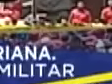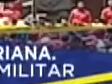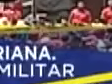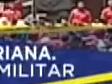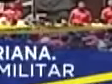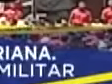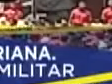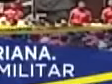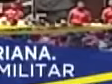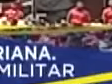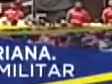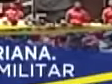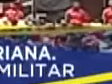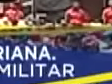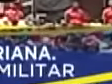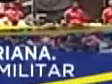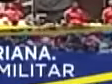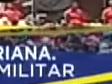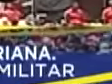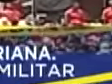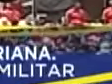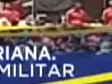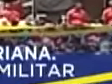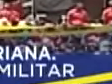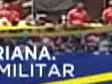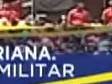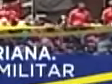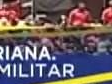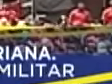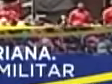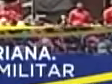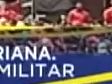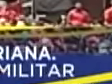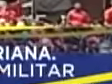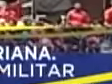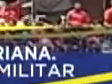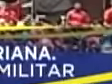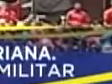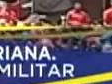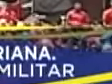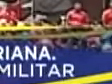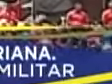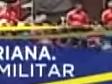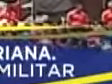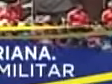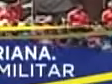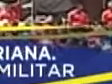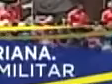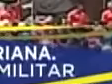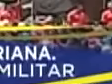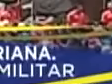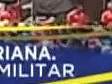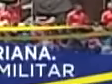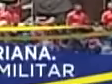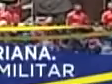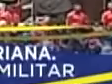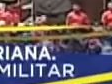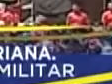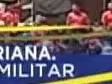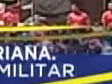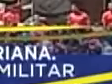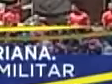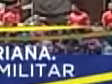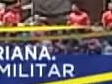compromiso de seguir al lado del pueblo, de seguir al lado de nuestro comandante presidente Nicolás Maduro,